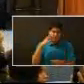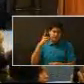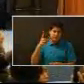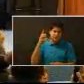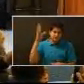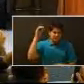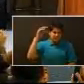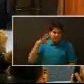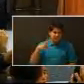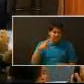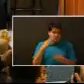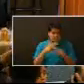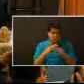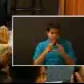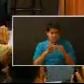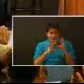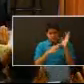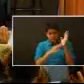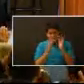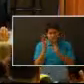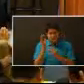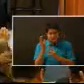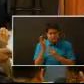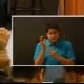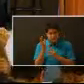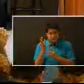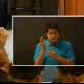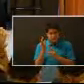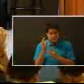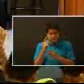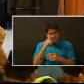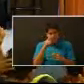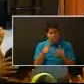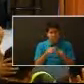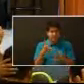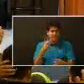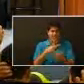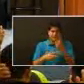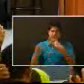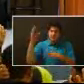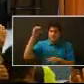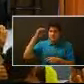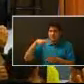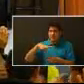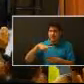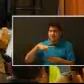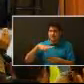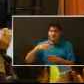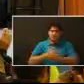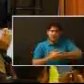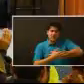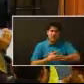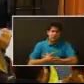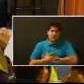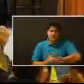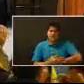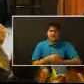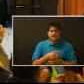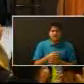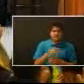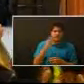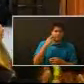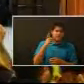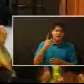bendito, en el nombre de Jesús. También venimos bendiciendo a los bebés, Padre bendito, a Gabriel